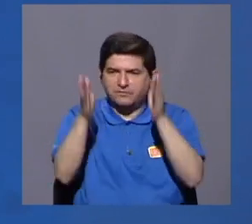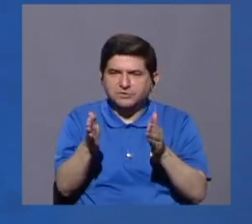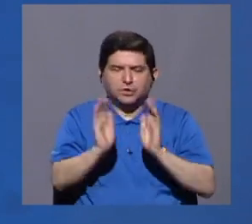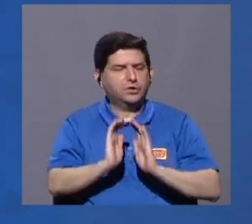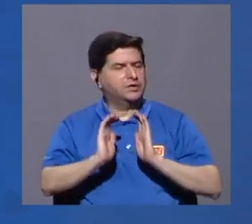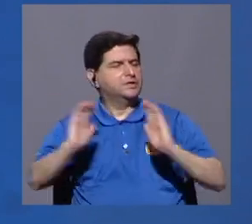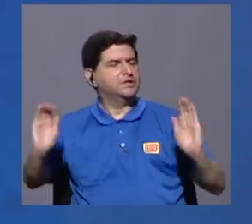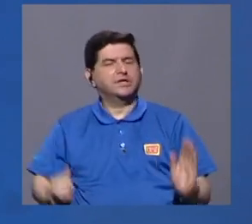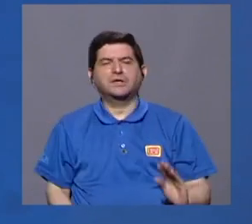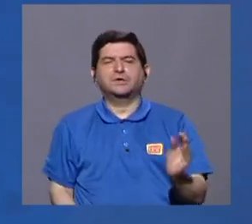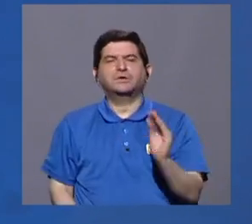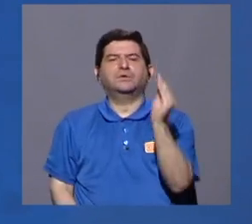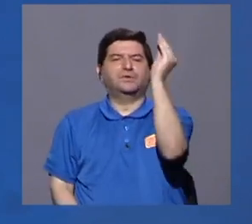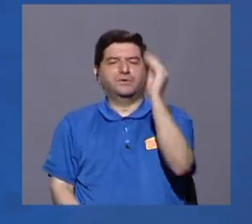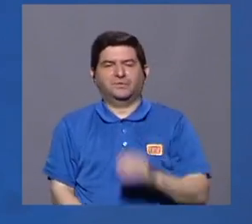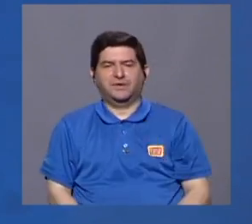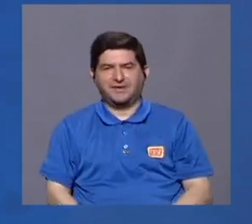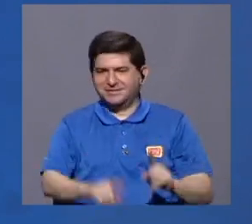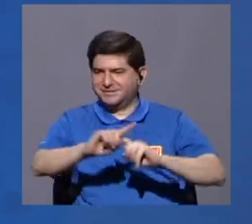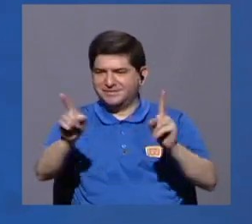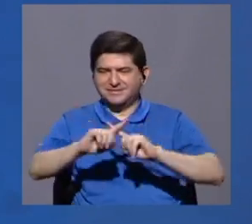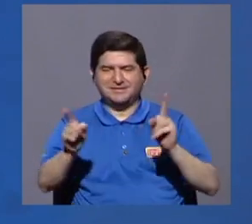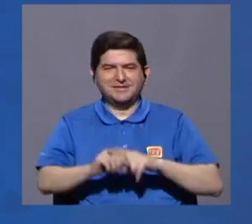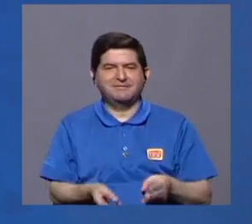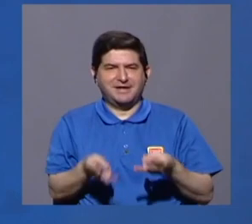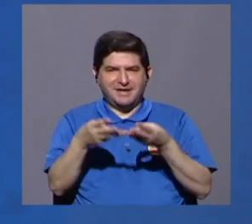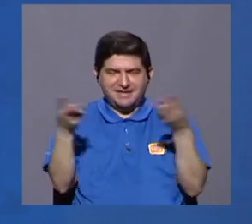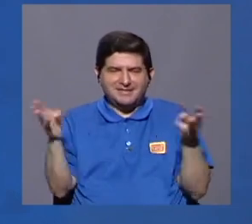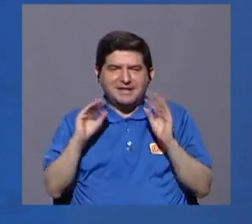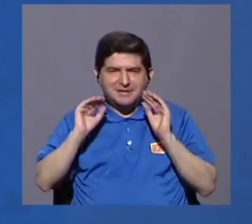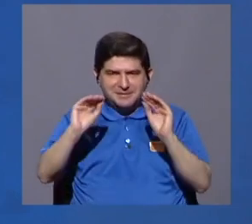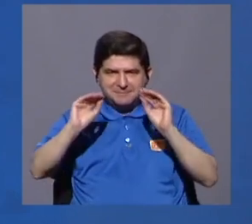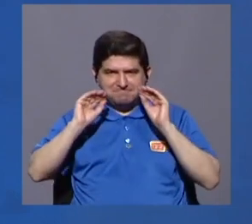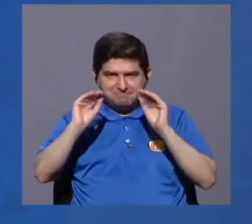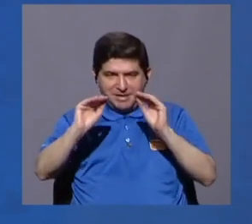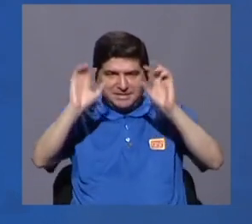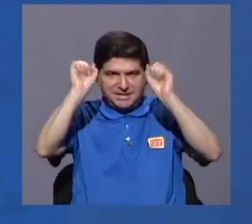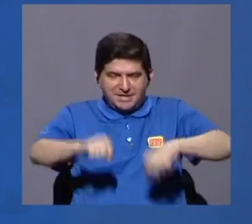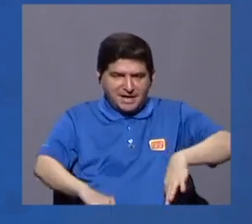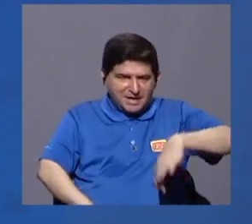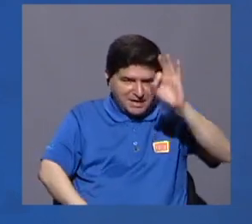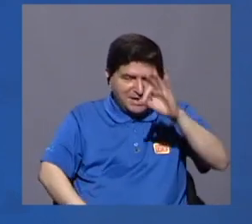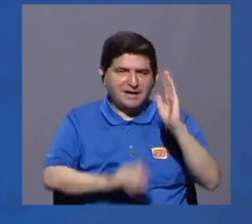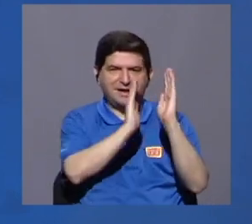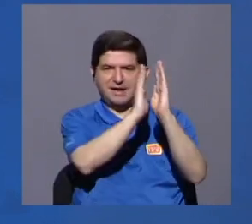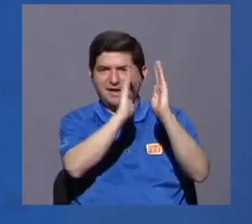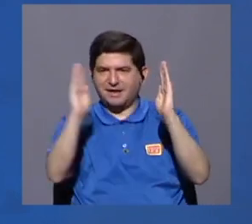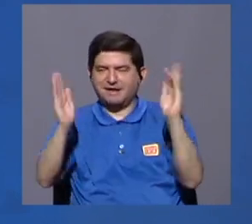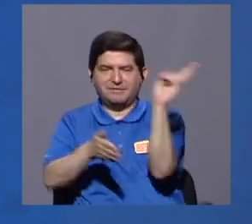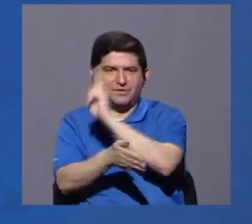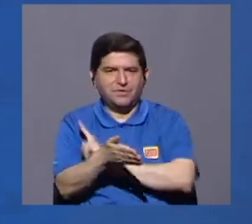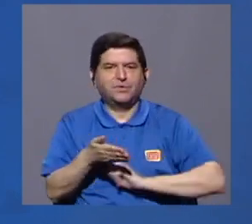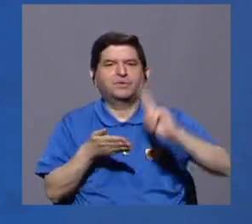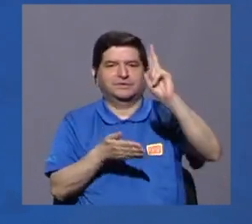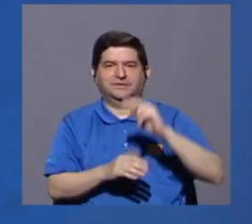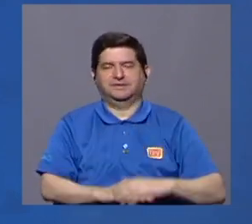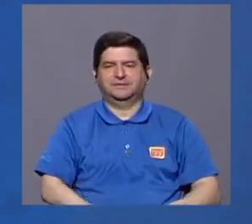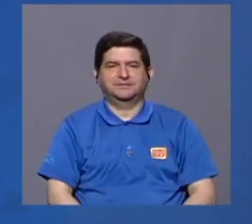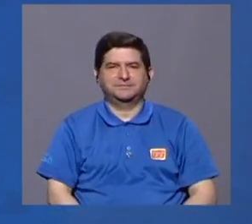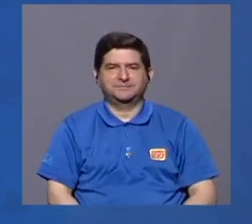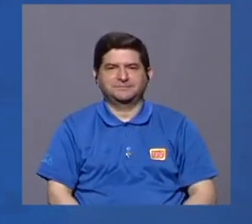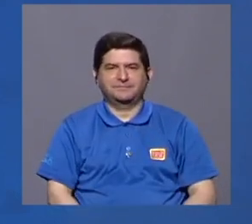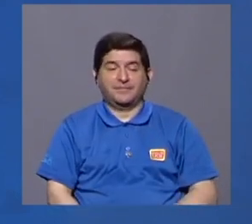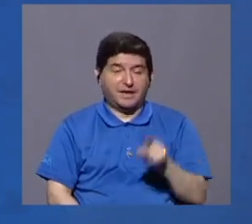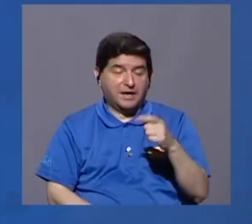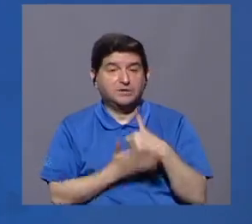niños a jóvenes hemos creado diferentes material didáctico que de hecho se puede encontrar en las bibliotecas de la uv este y